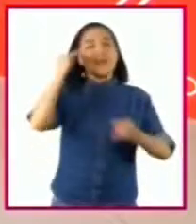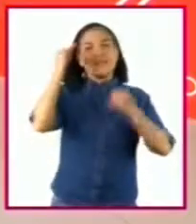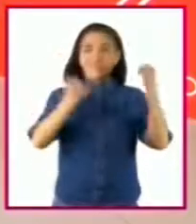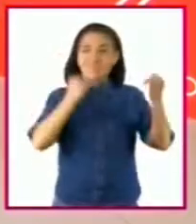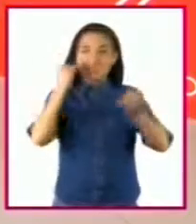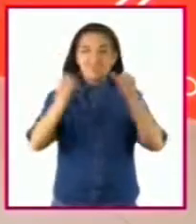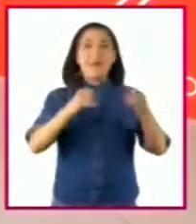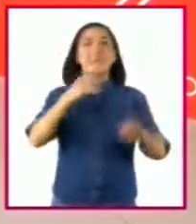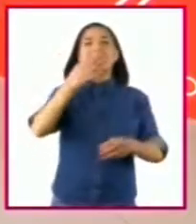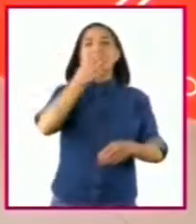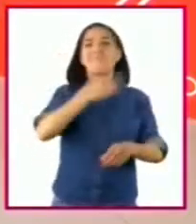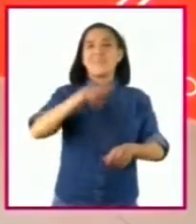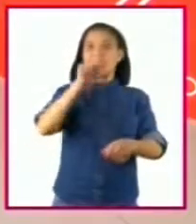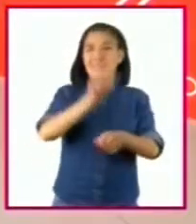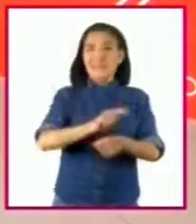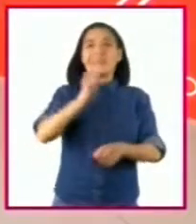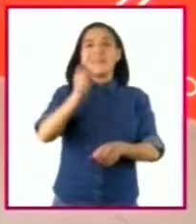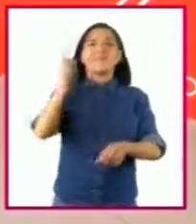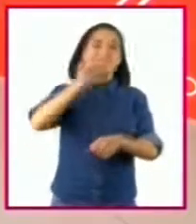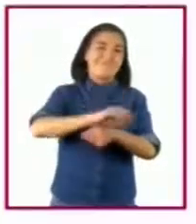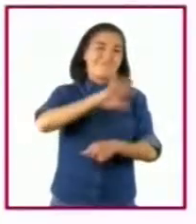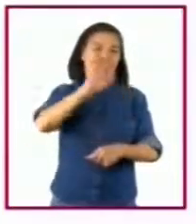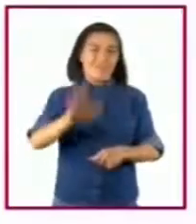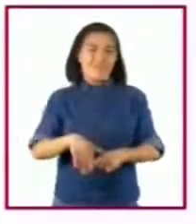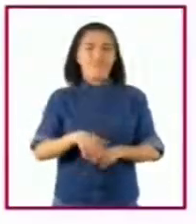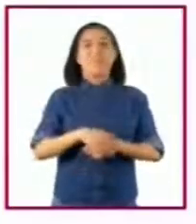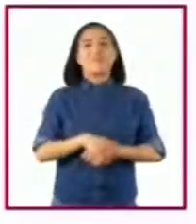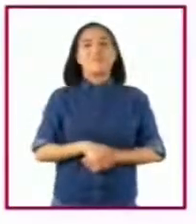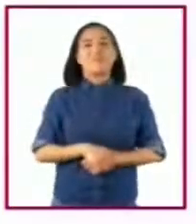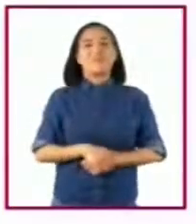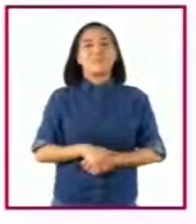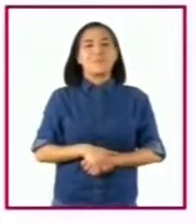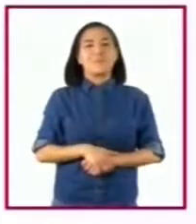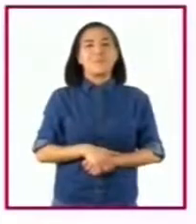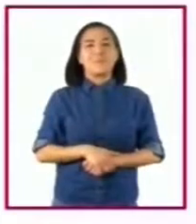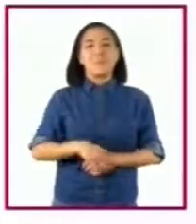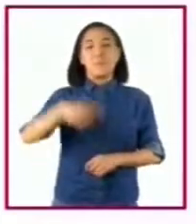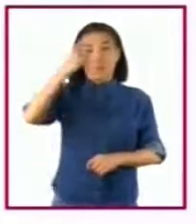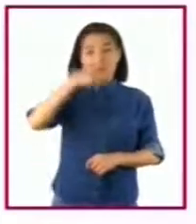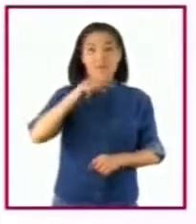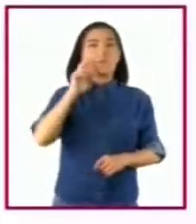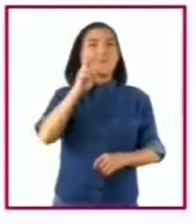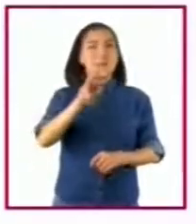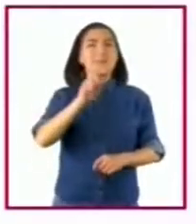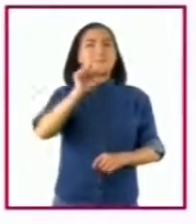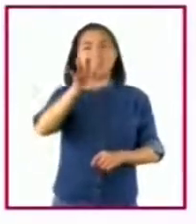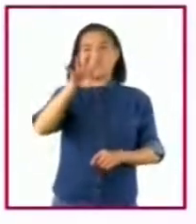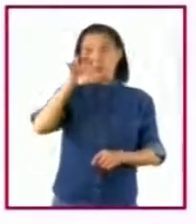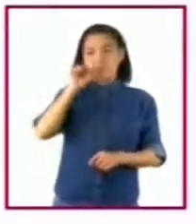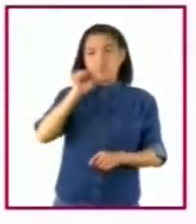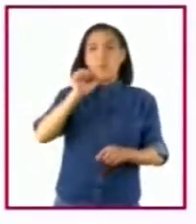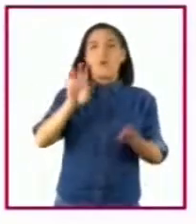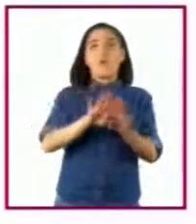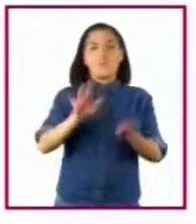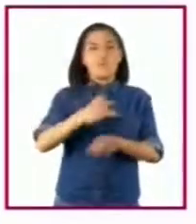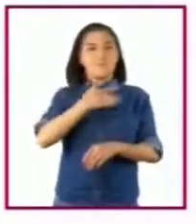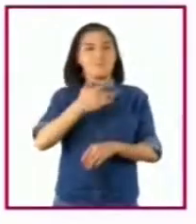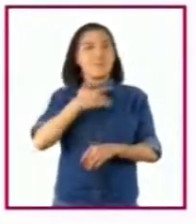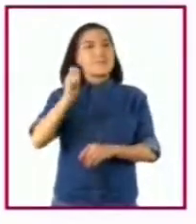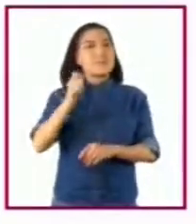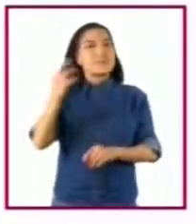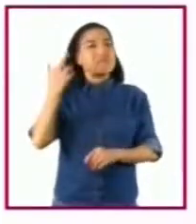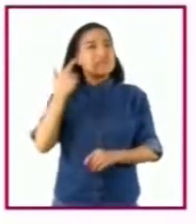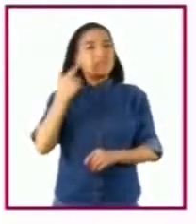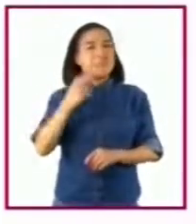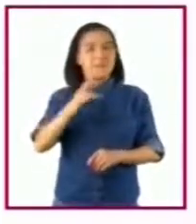la festividad del Día de Muertos. Para percibir lo mejor posible el ritmo, hay que sentir